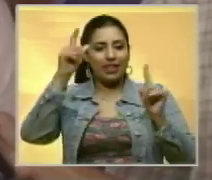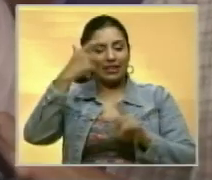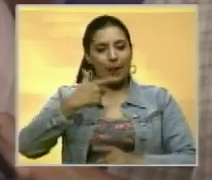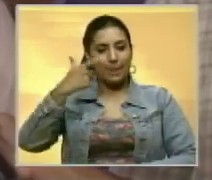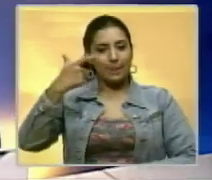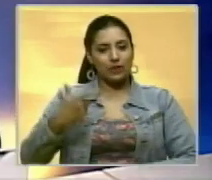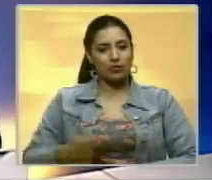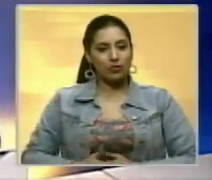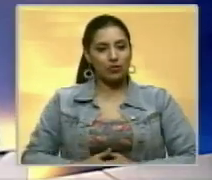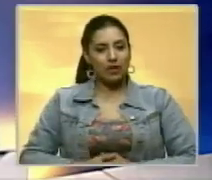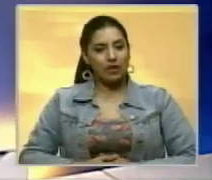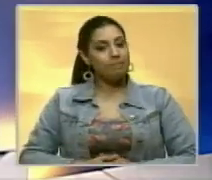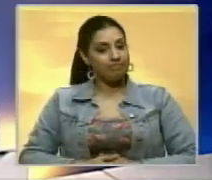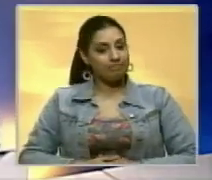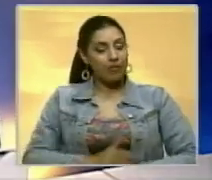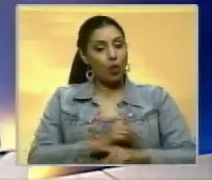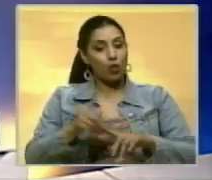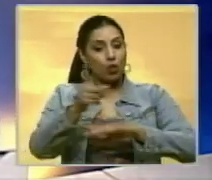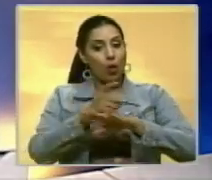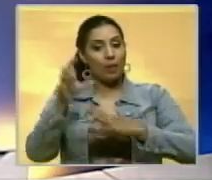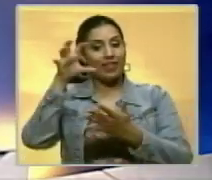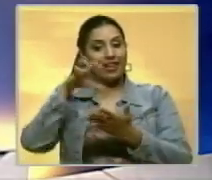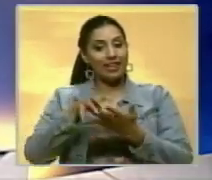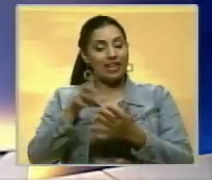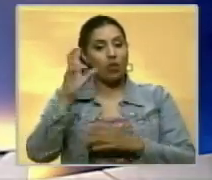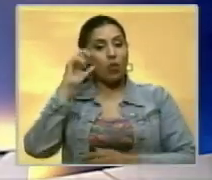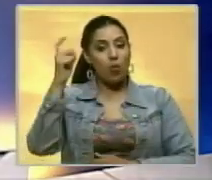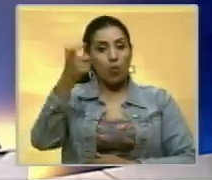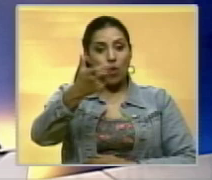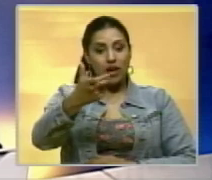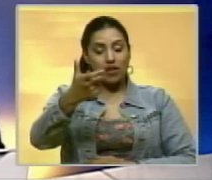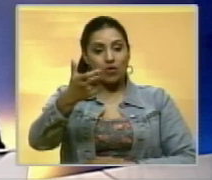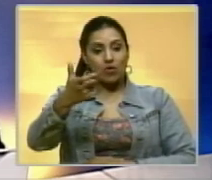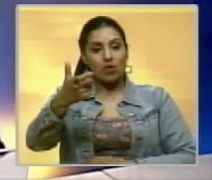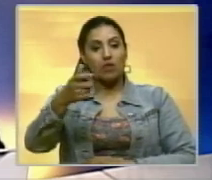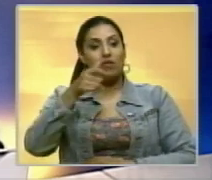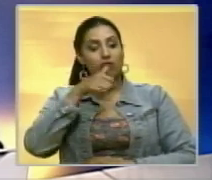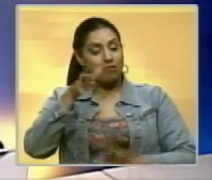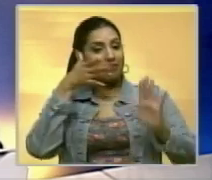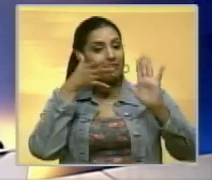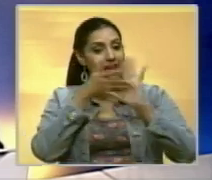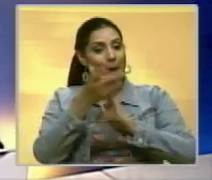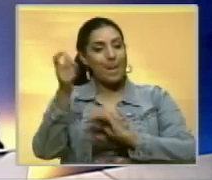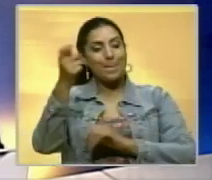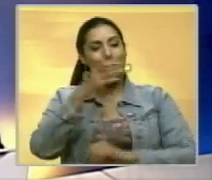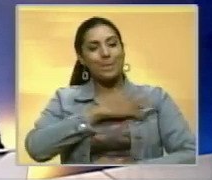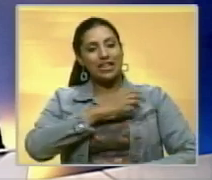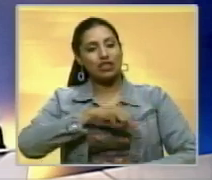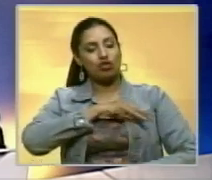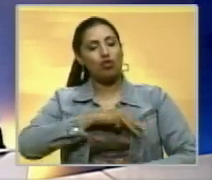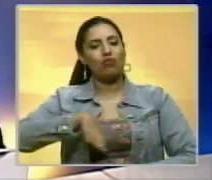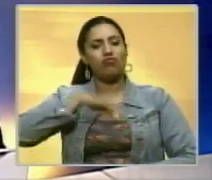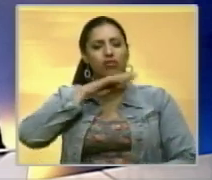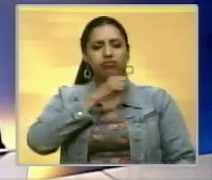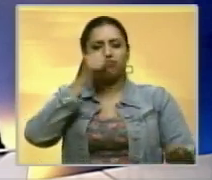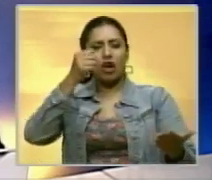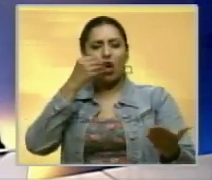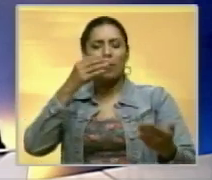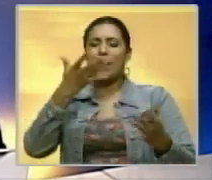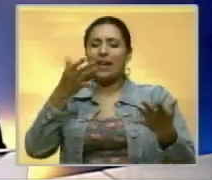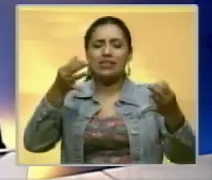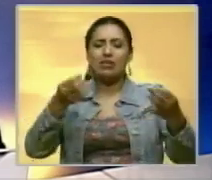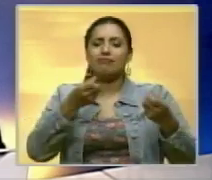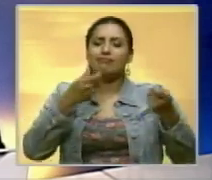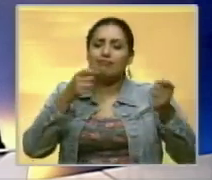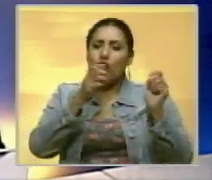sociedad. El gobernador del estado Guárico, Ramón Rodríguez Chacín, aseguró que la misión de abastecimiento soberano solo busca garantizar